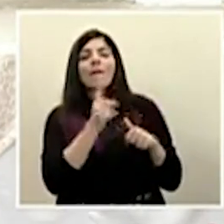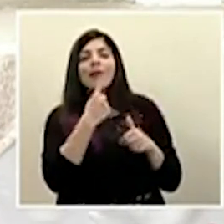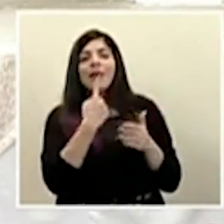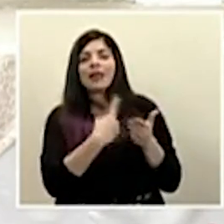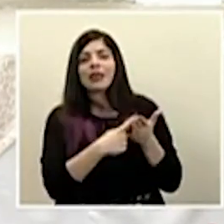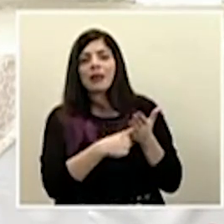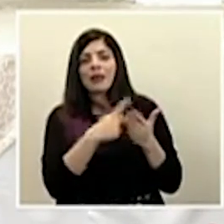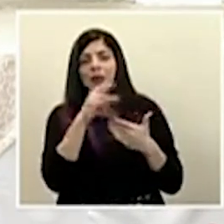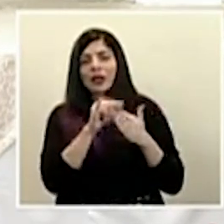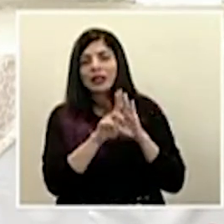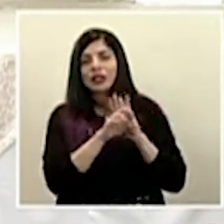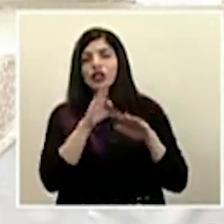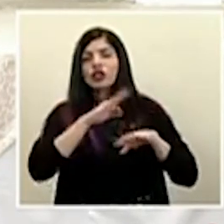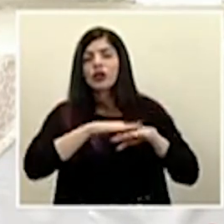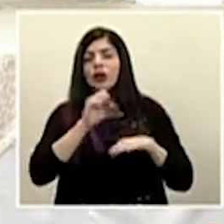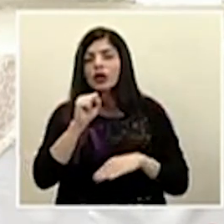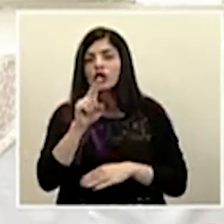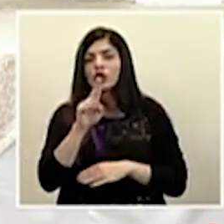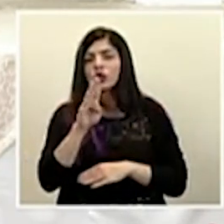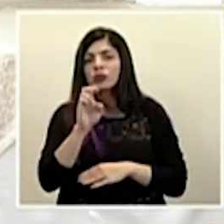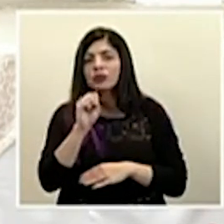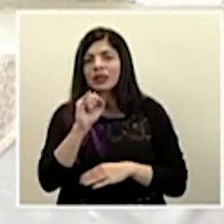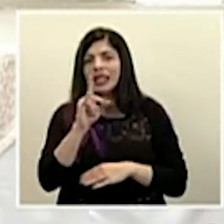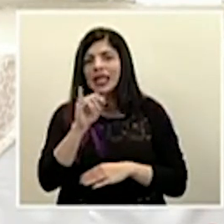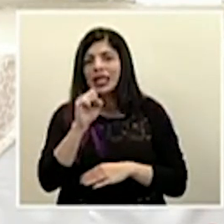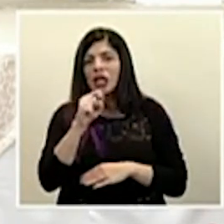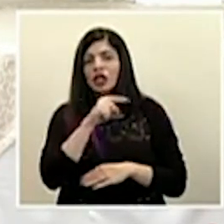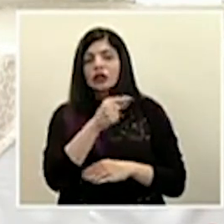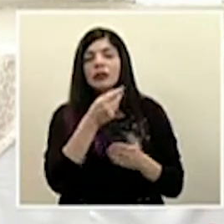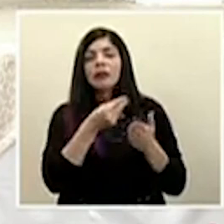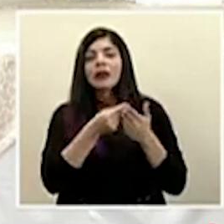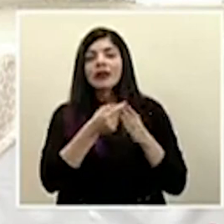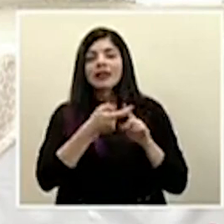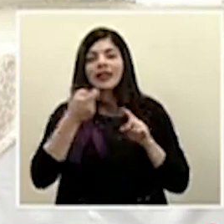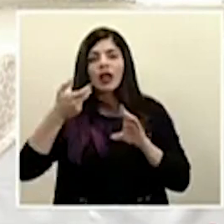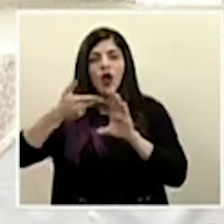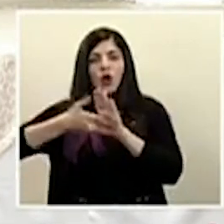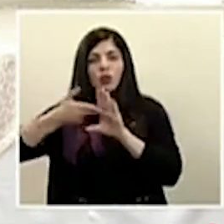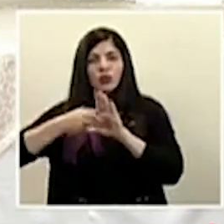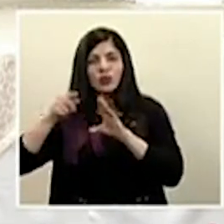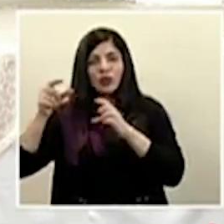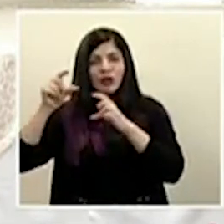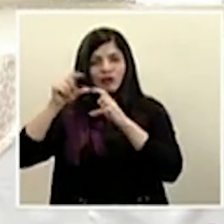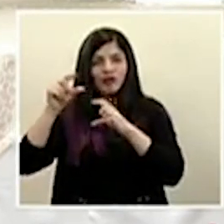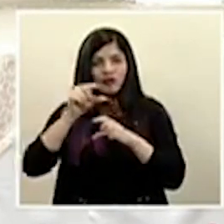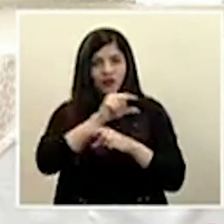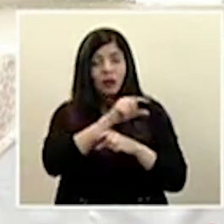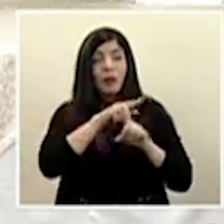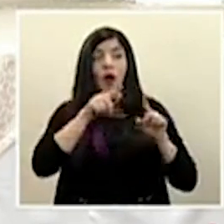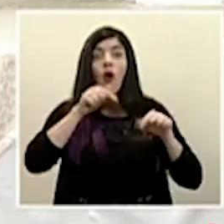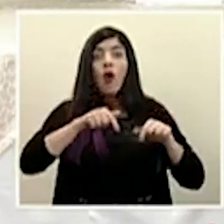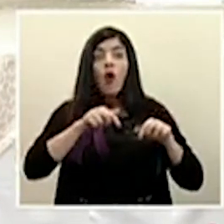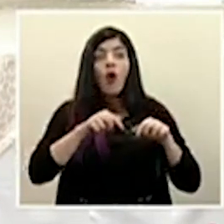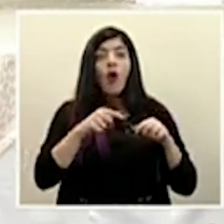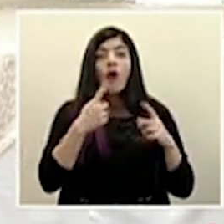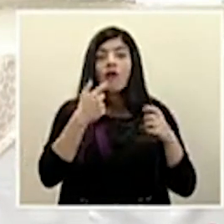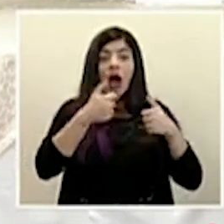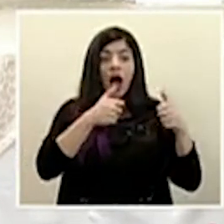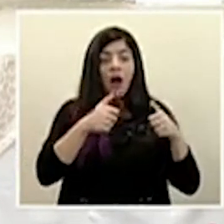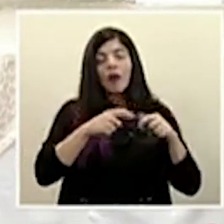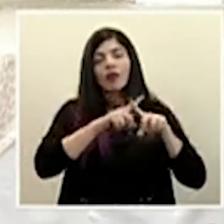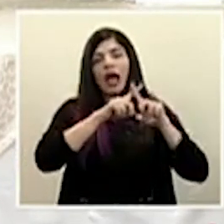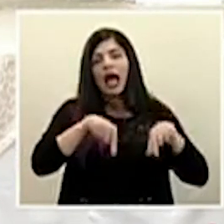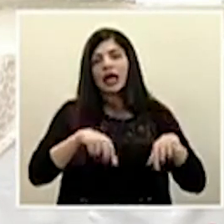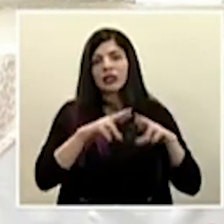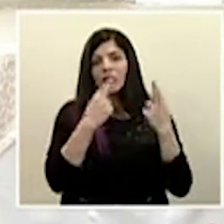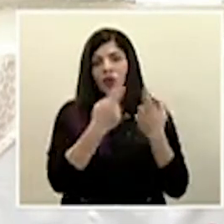de ley sobre subsidios con recursos provenientes del precio del combustible y hoy canceló la sesión por falta de acuerdos.